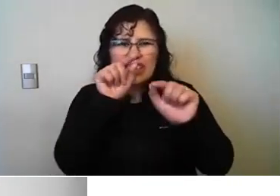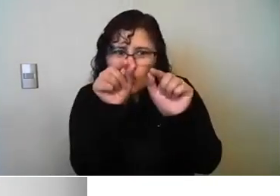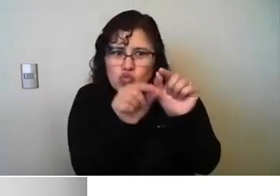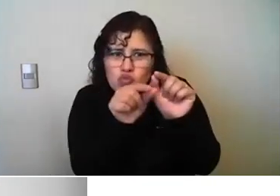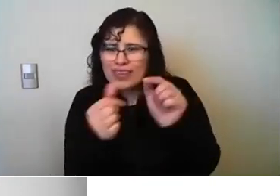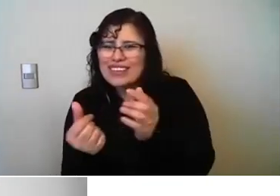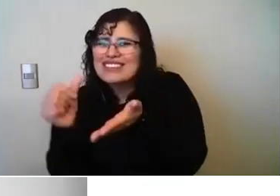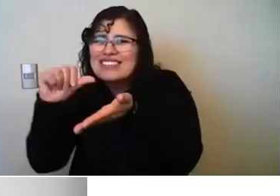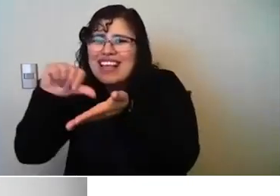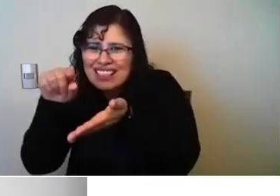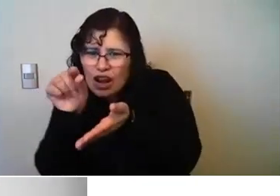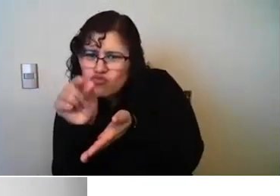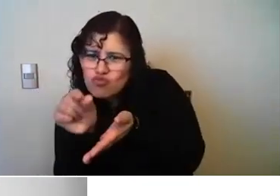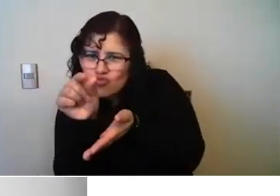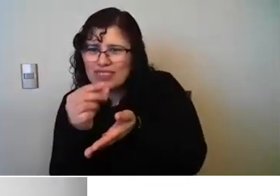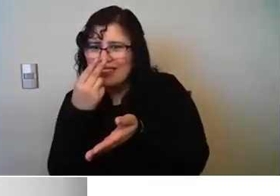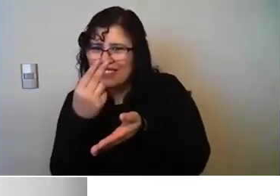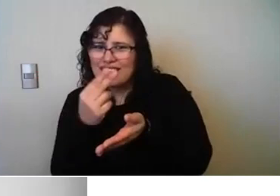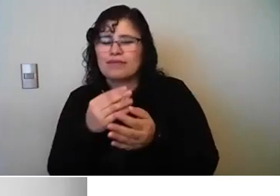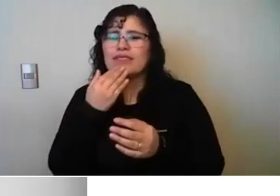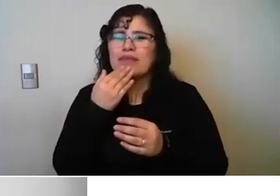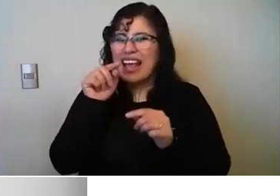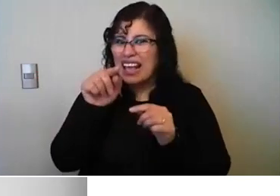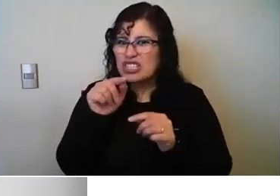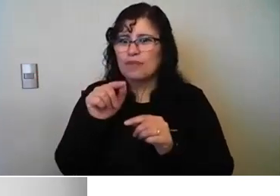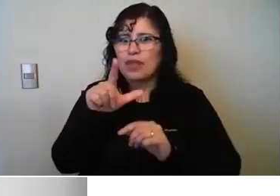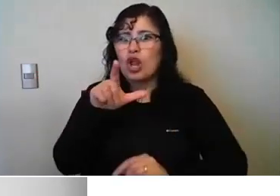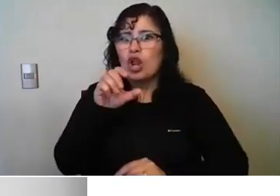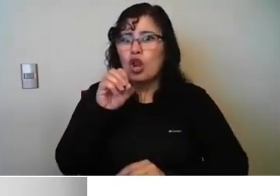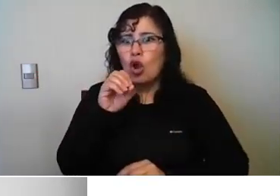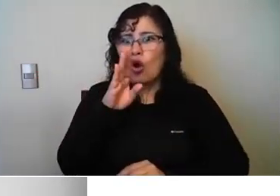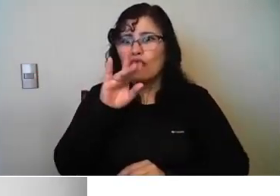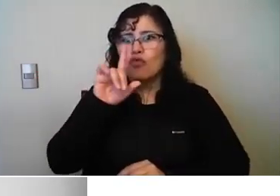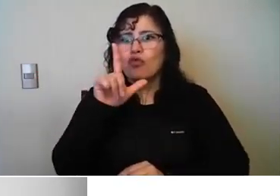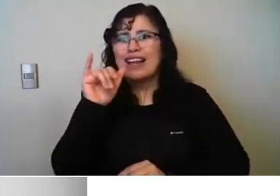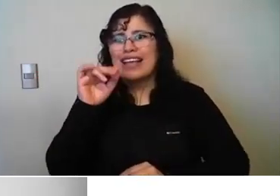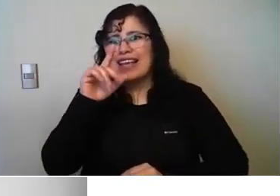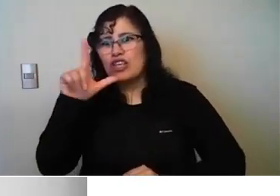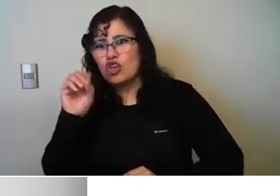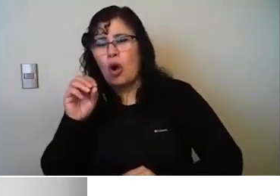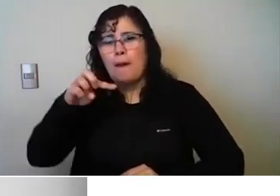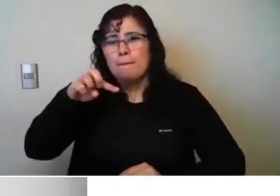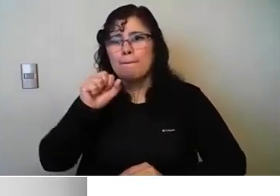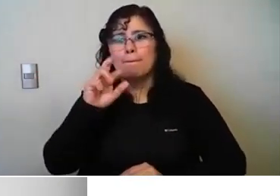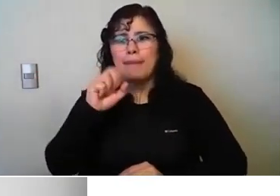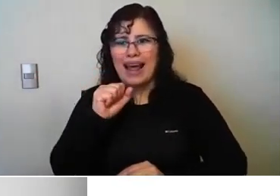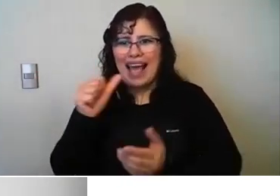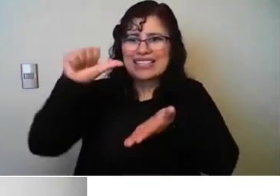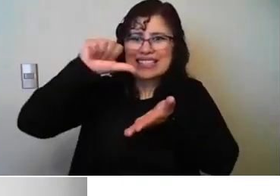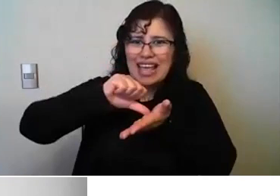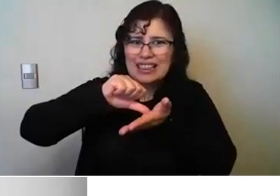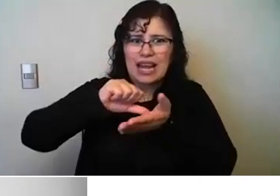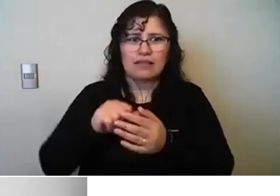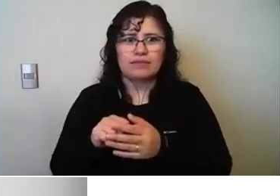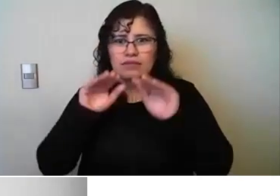que es el surco central. Este es el lóbulo o lobulillo paracentral. Y ahí tenemos por delante esto, lo mismo que